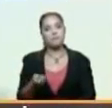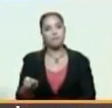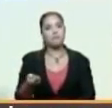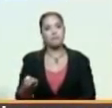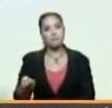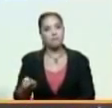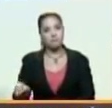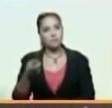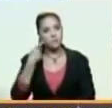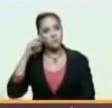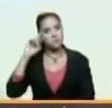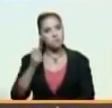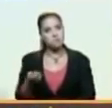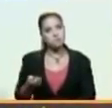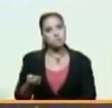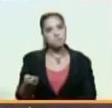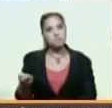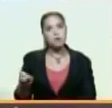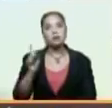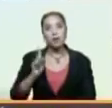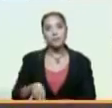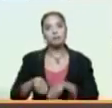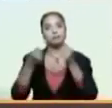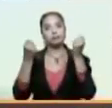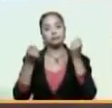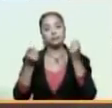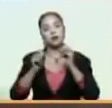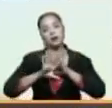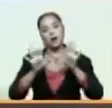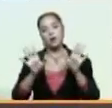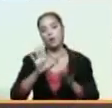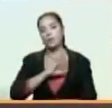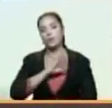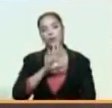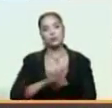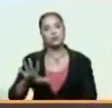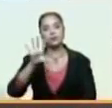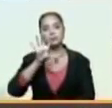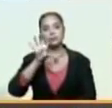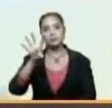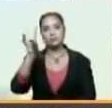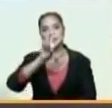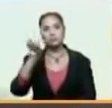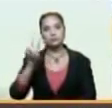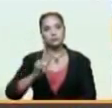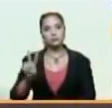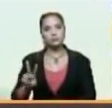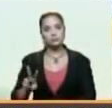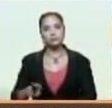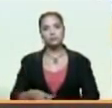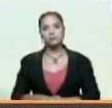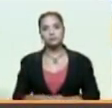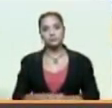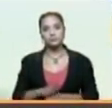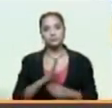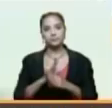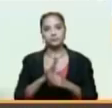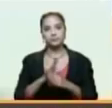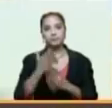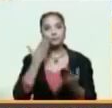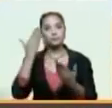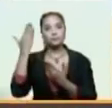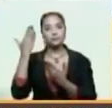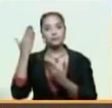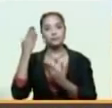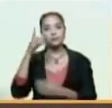extorsionar y para causarle daños, obviamente, patrimoniales a la nación venezolana. Y esto... Palabras del